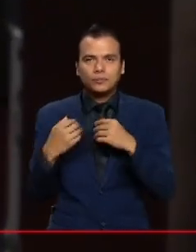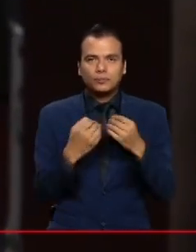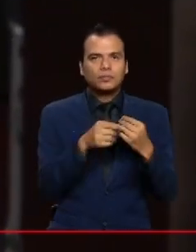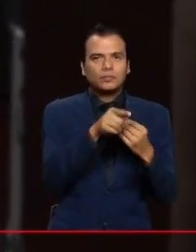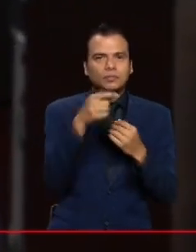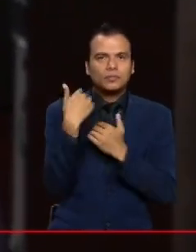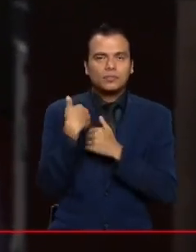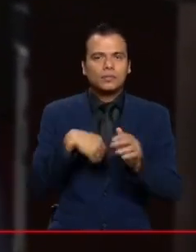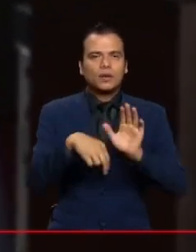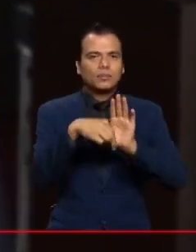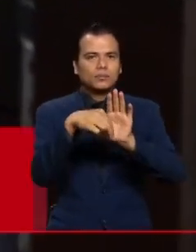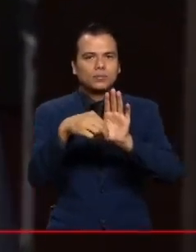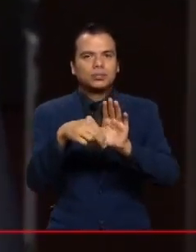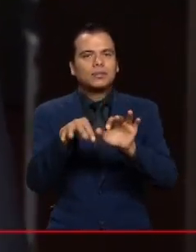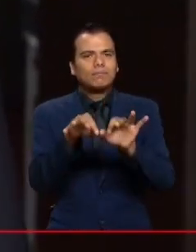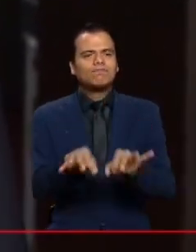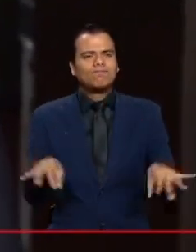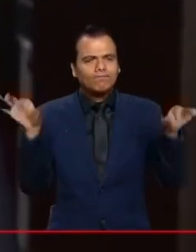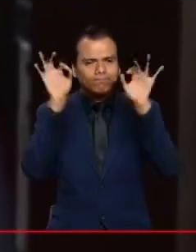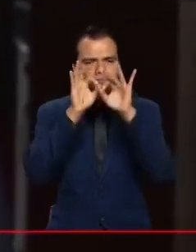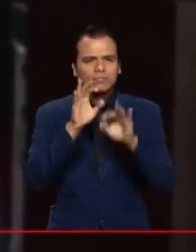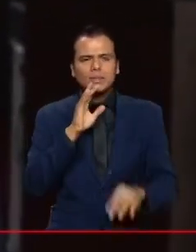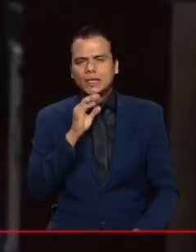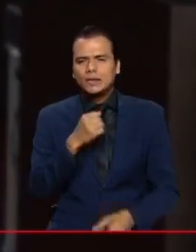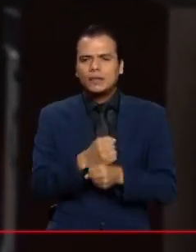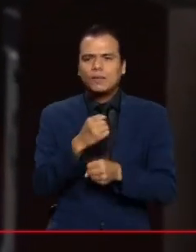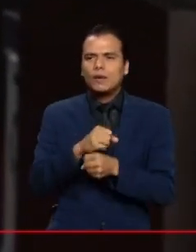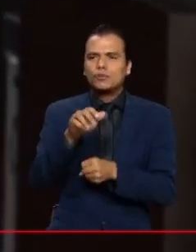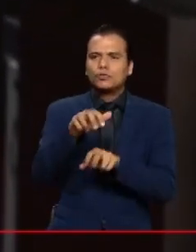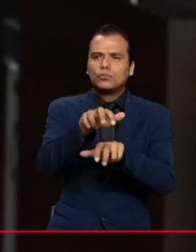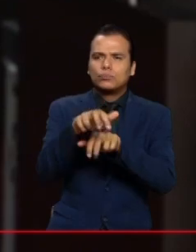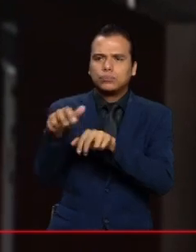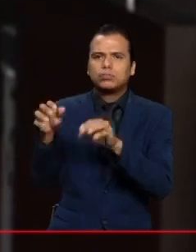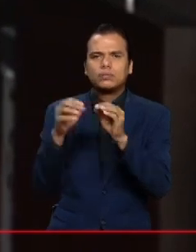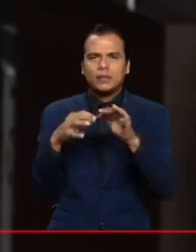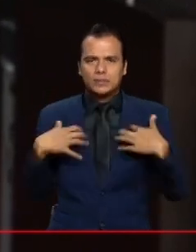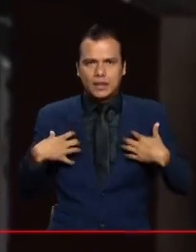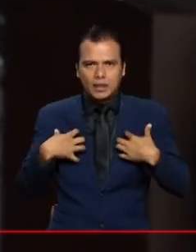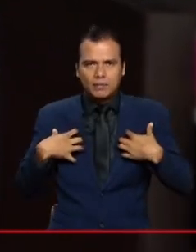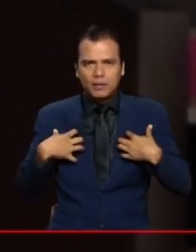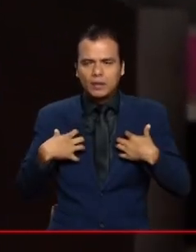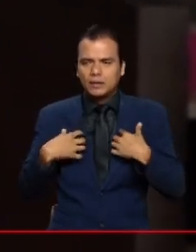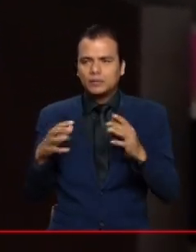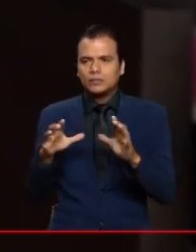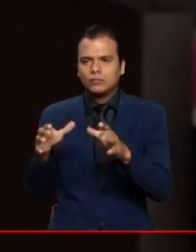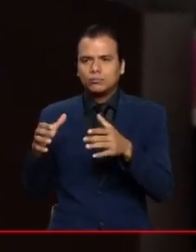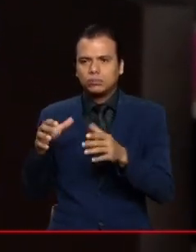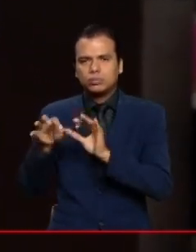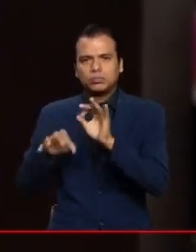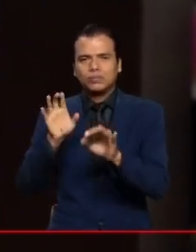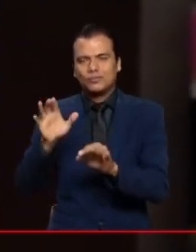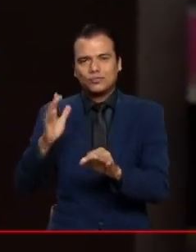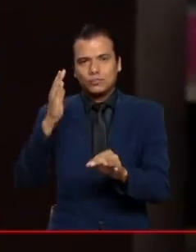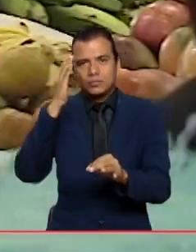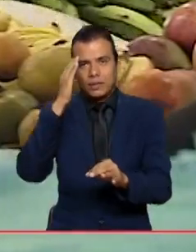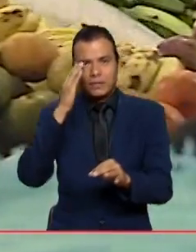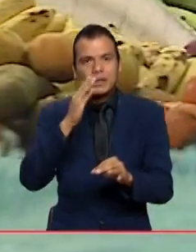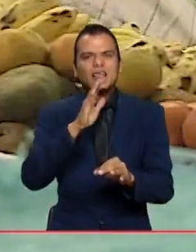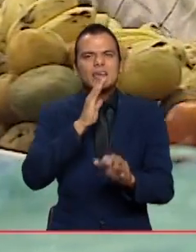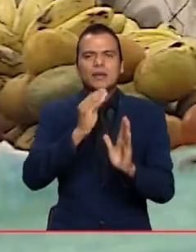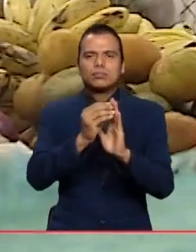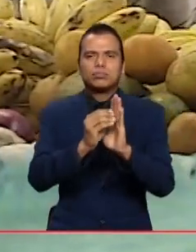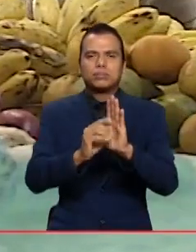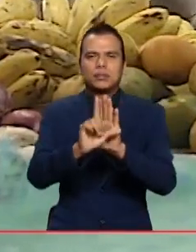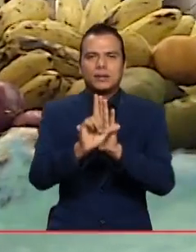riesgo, identifiquen muy bien a los productores del sector agropecuario, ya que va a ser la herramienta que nos permite llegar con las ayudas efectivas